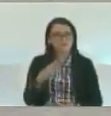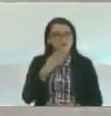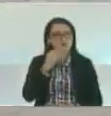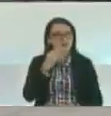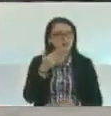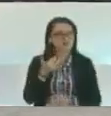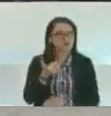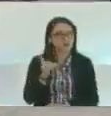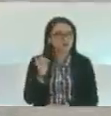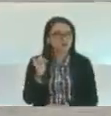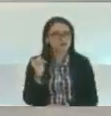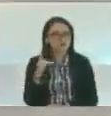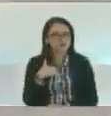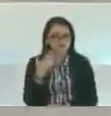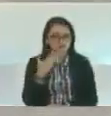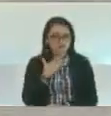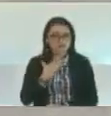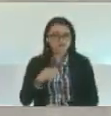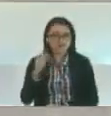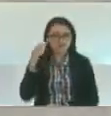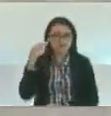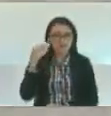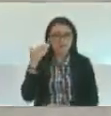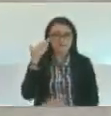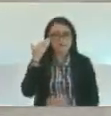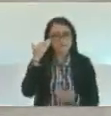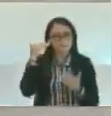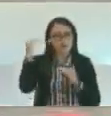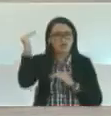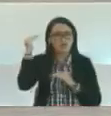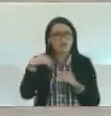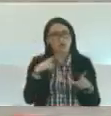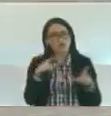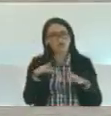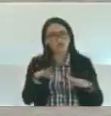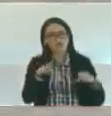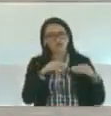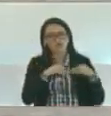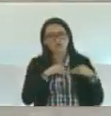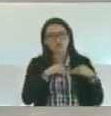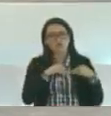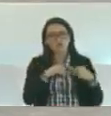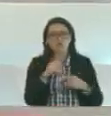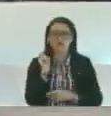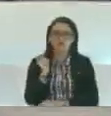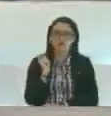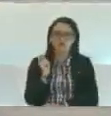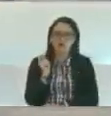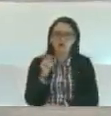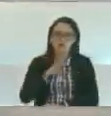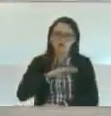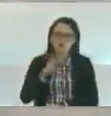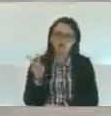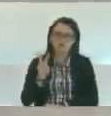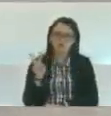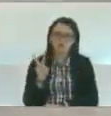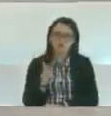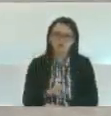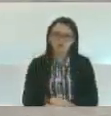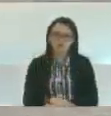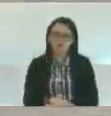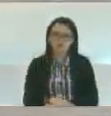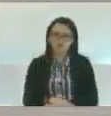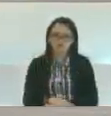experimentado. Soy un presidente maduro, listo para asumir las grandes tareas de la República.